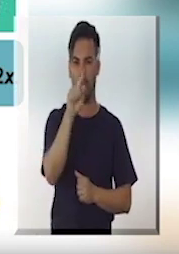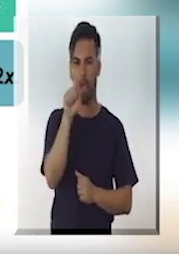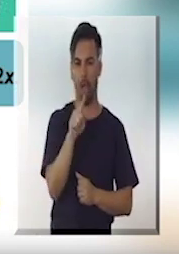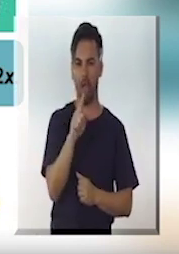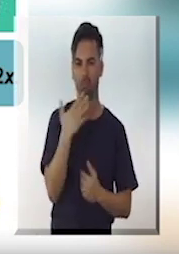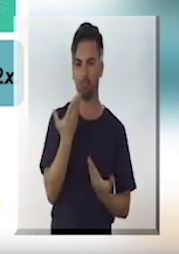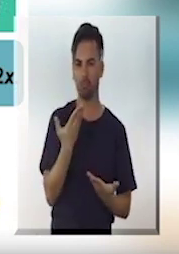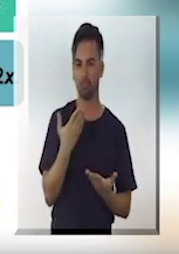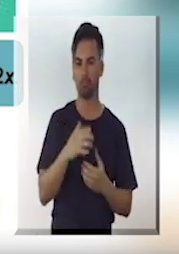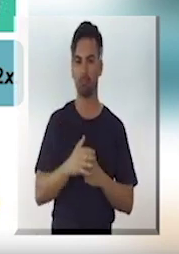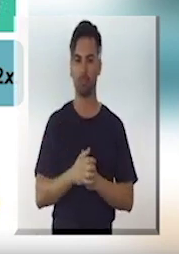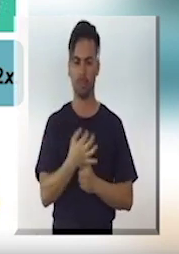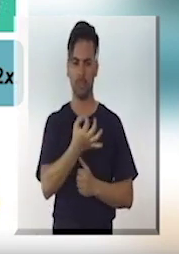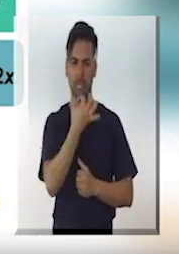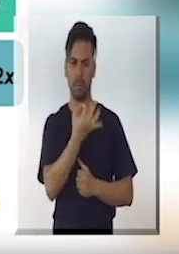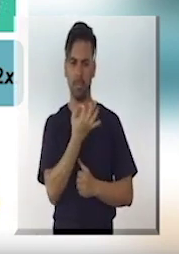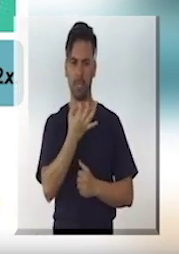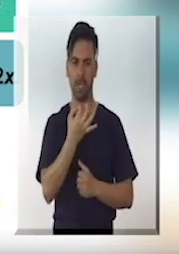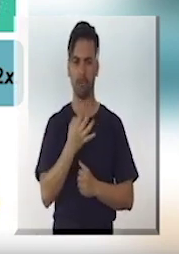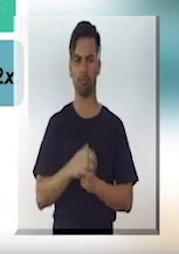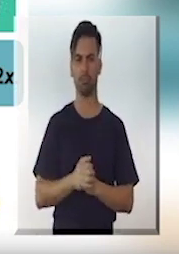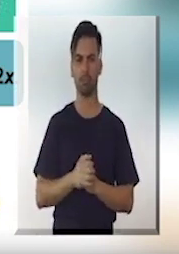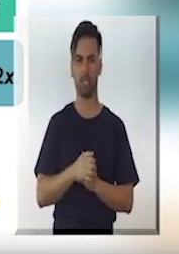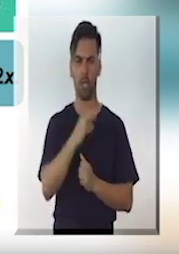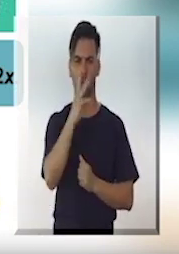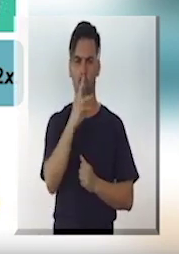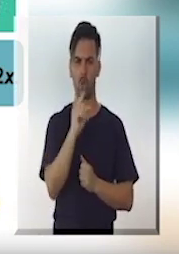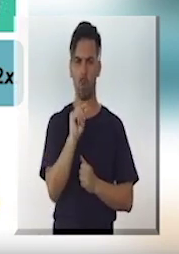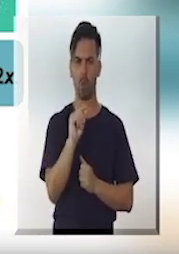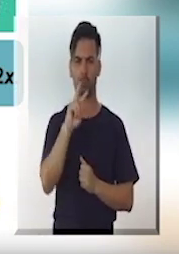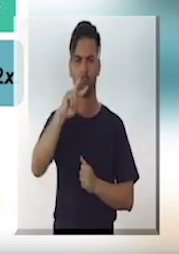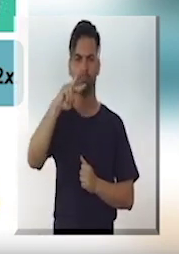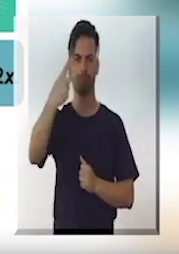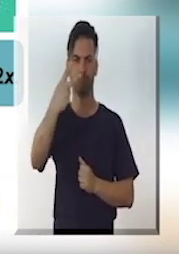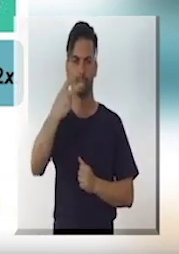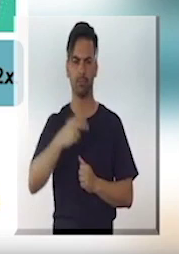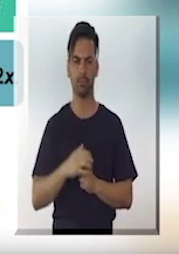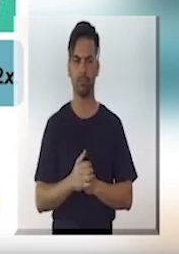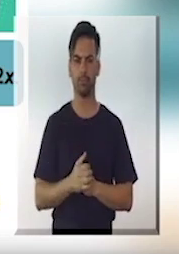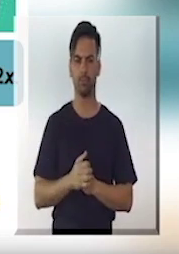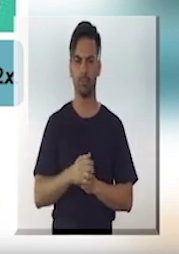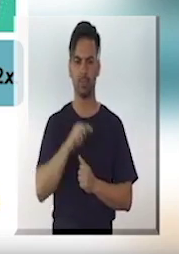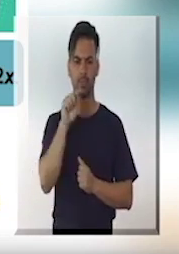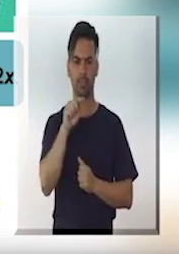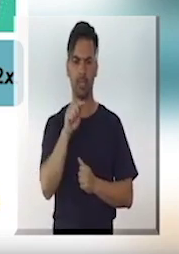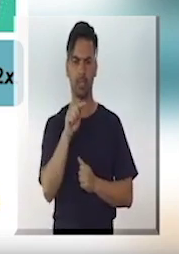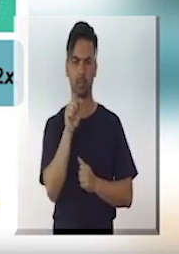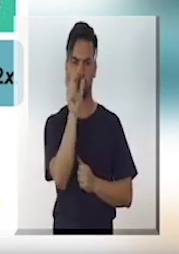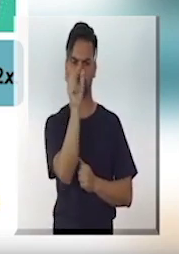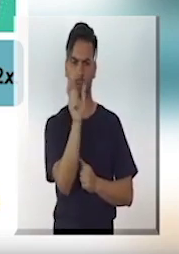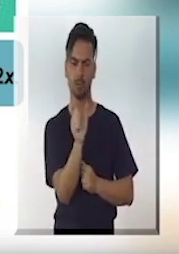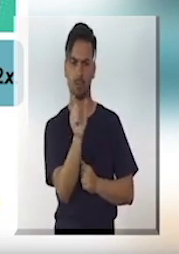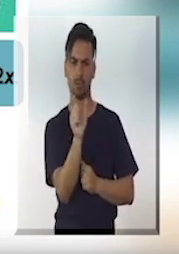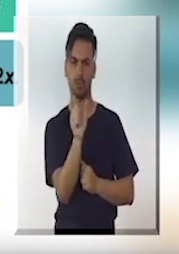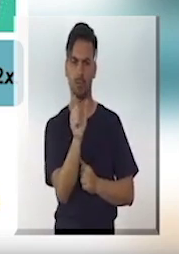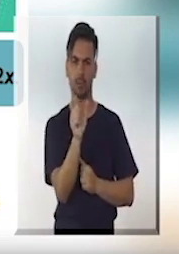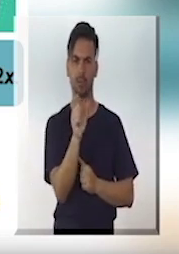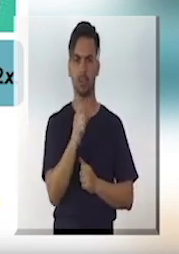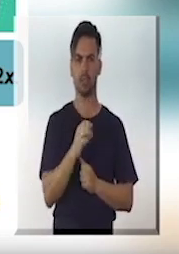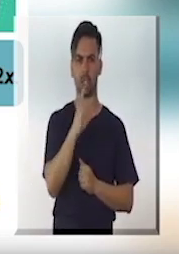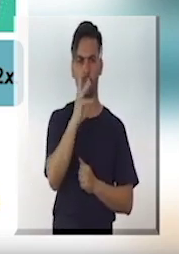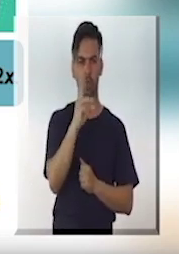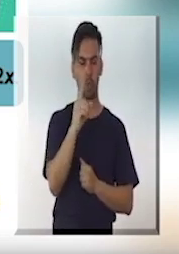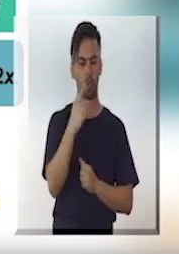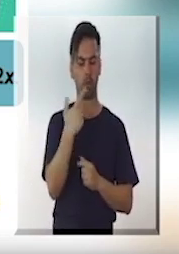está hablando del duplo de un número. Vamos a esta expresión escribirla con